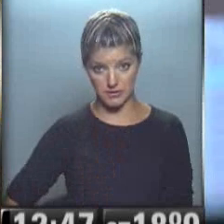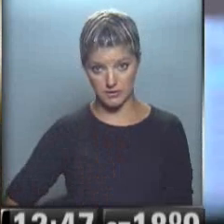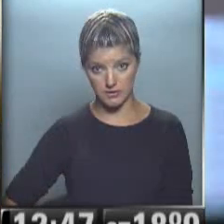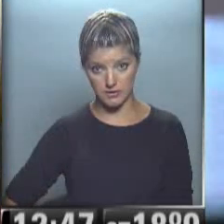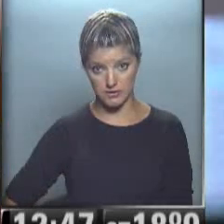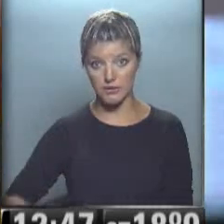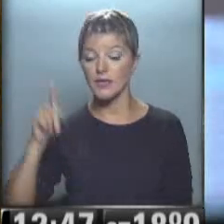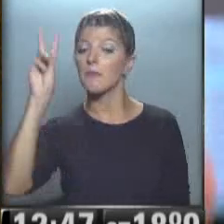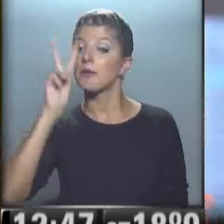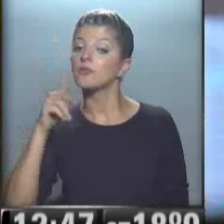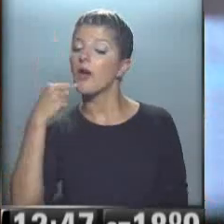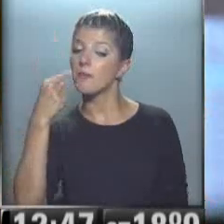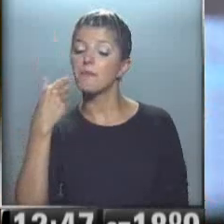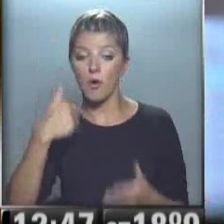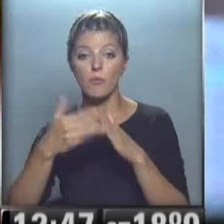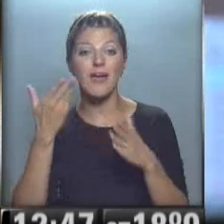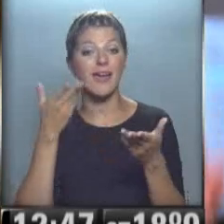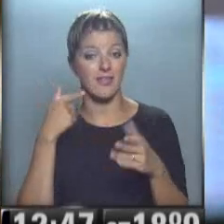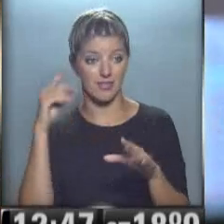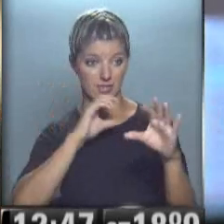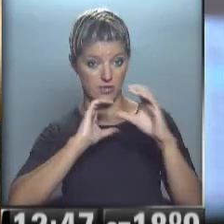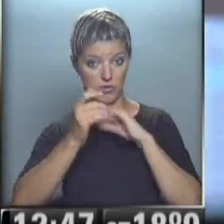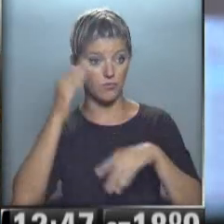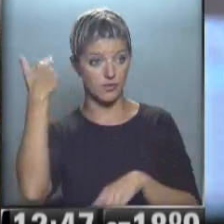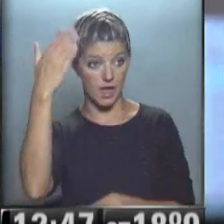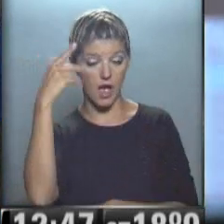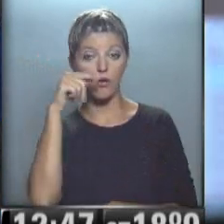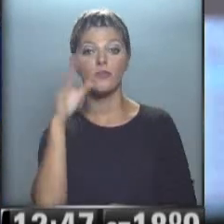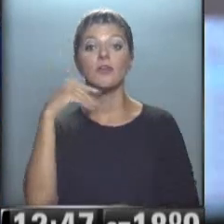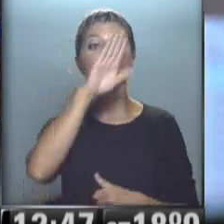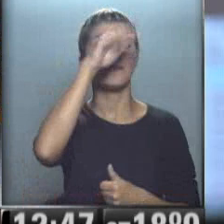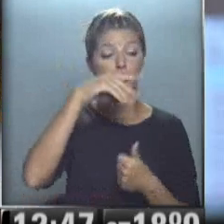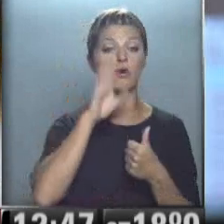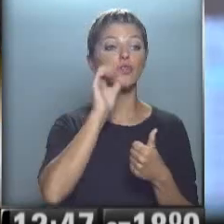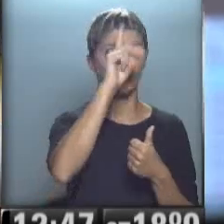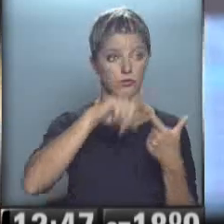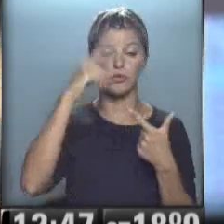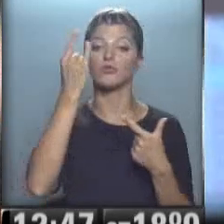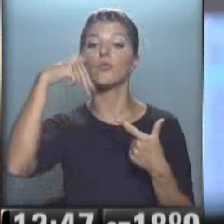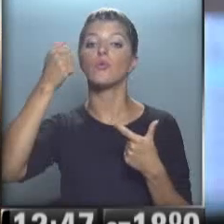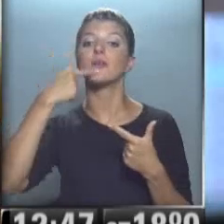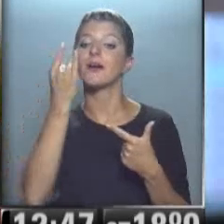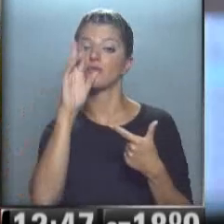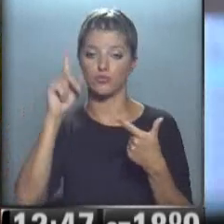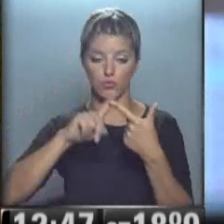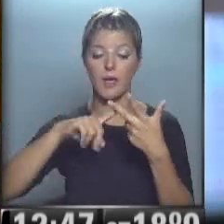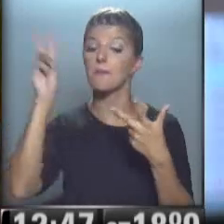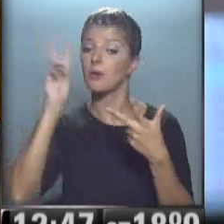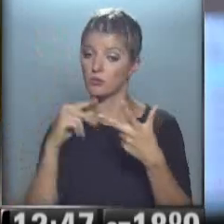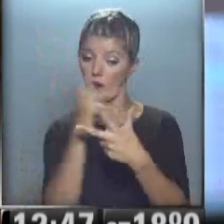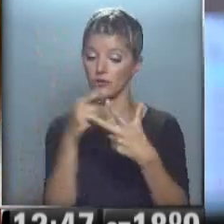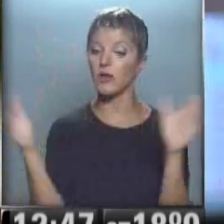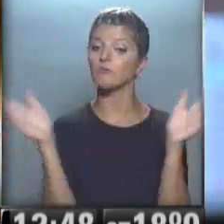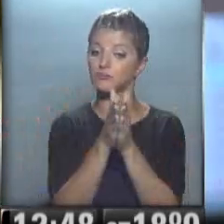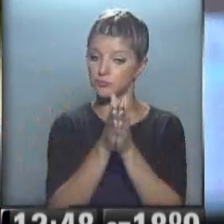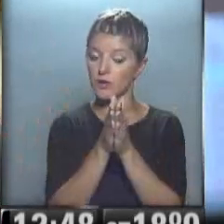hacer un un diálogo en el que invitó a Estados Unidos a unasur y Venezuela a dialogar una salida en paz y así